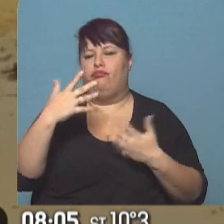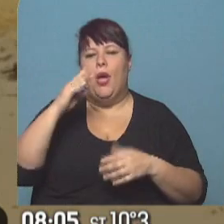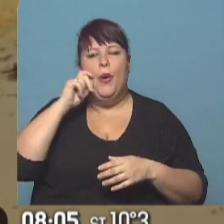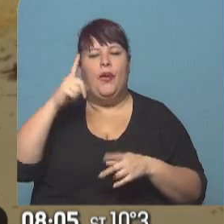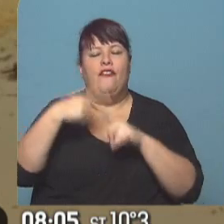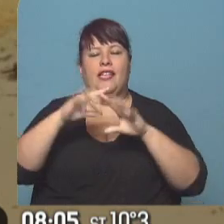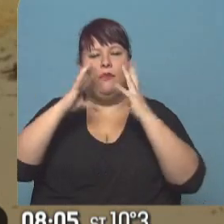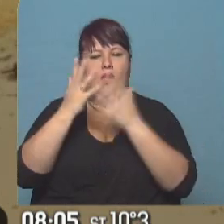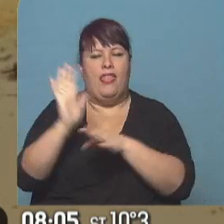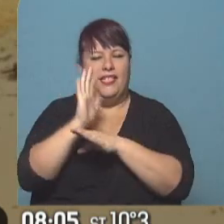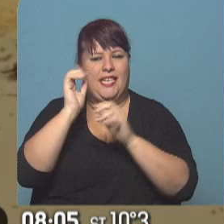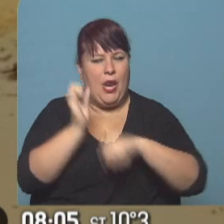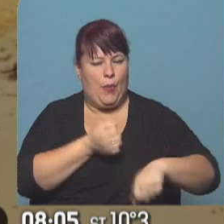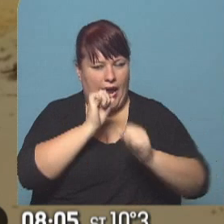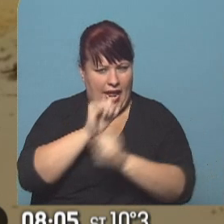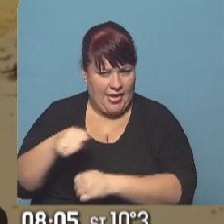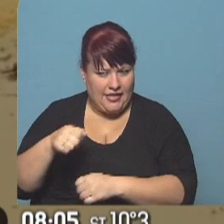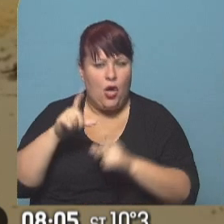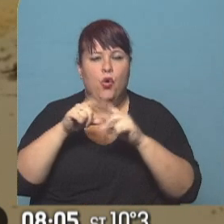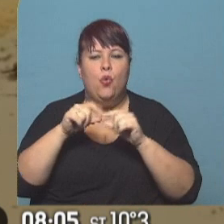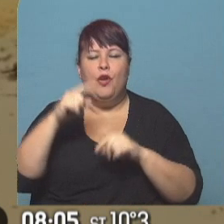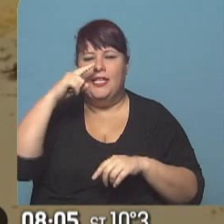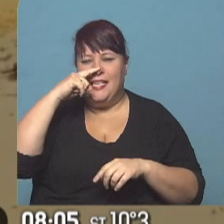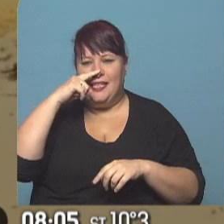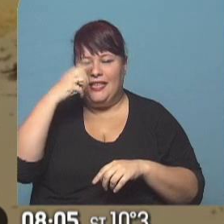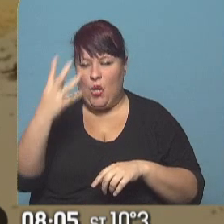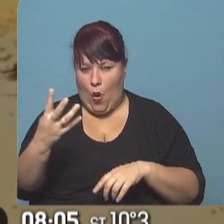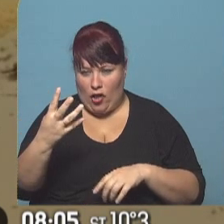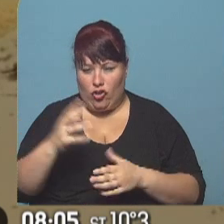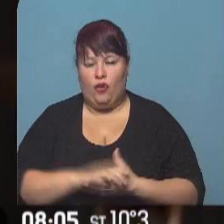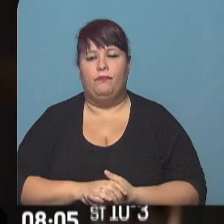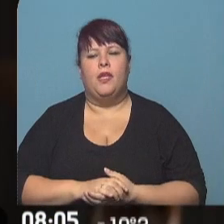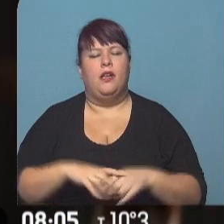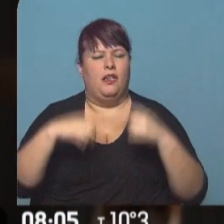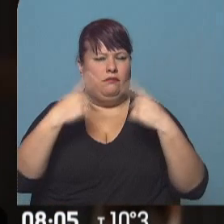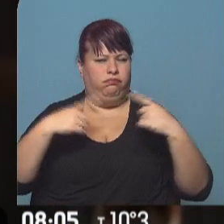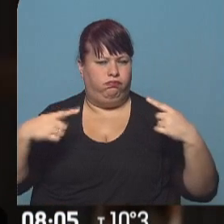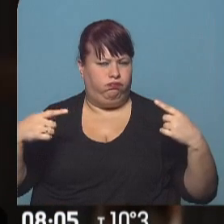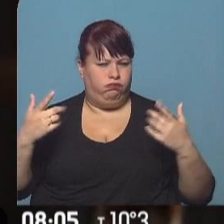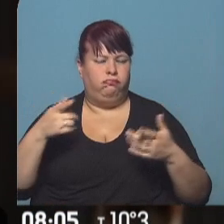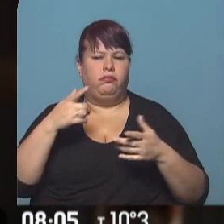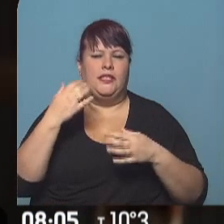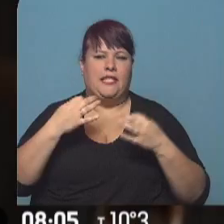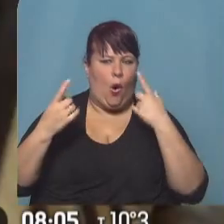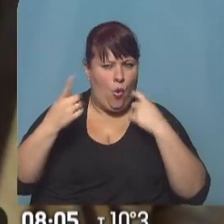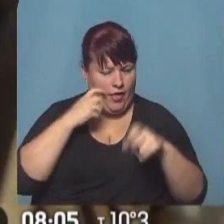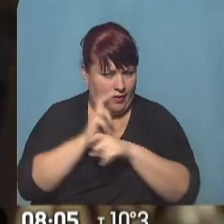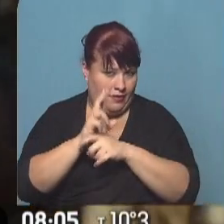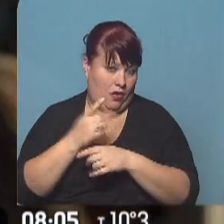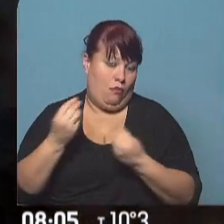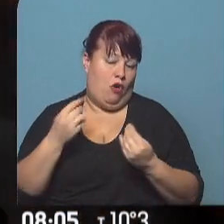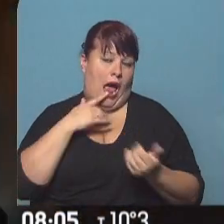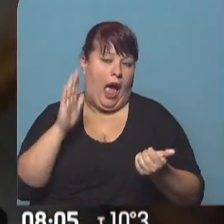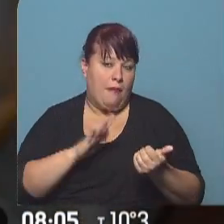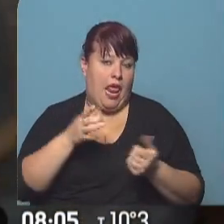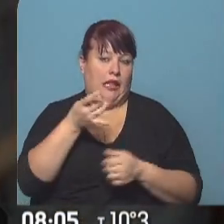Festival Internacional de Cine de Venecia, la edición número 74, con muchísimas medidas de seguridad ante